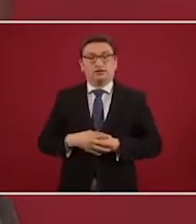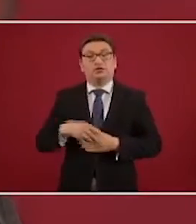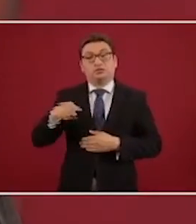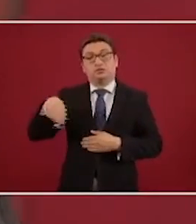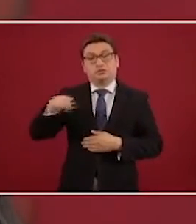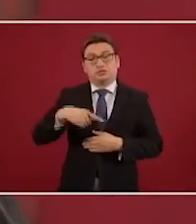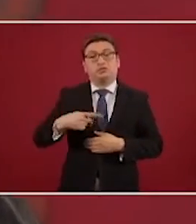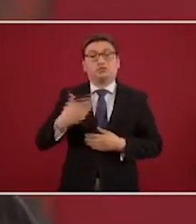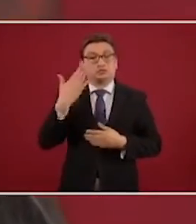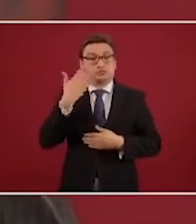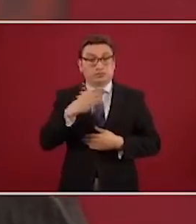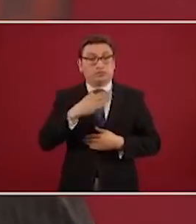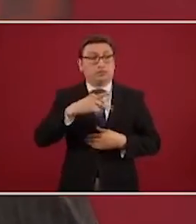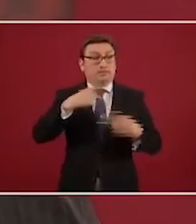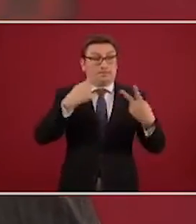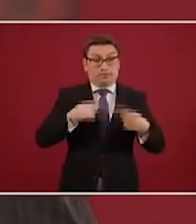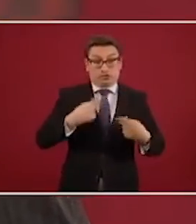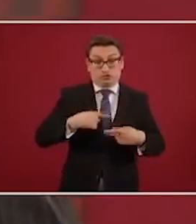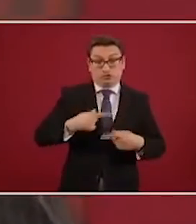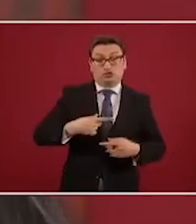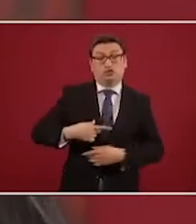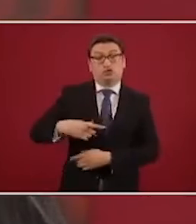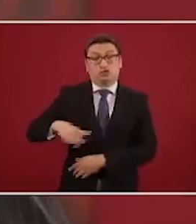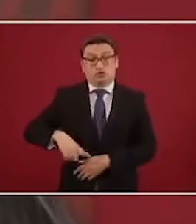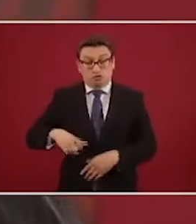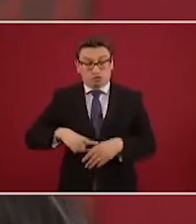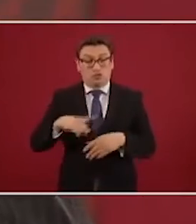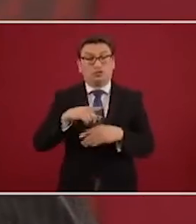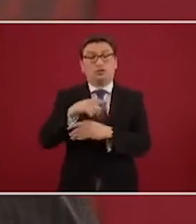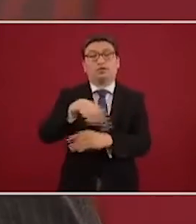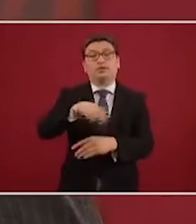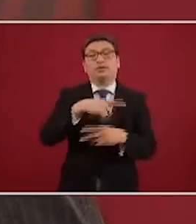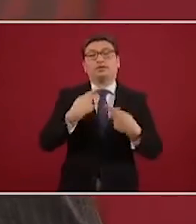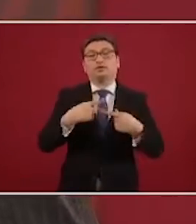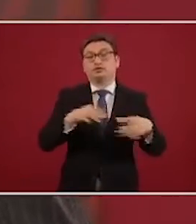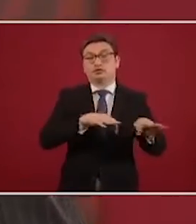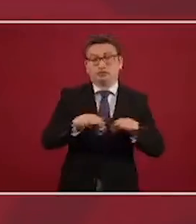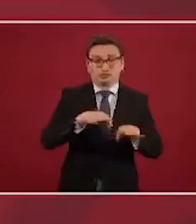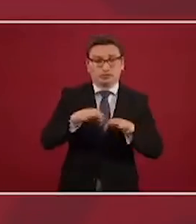público de salud los concentremos